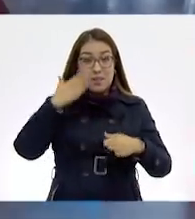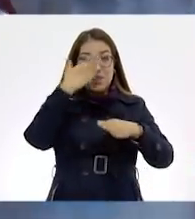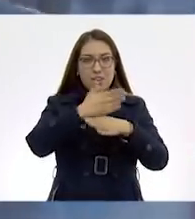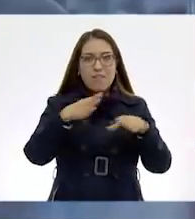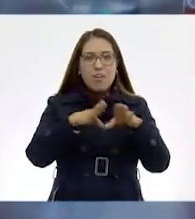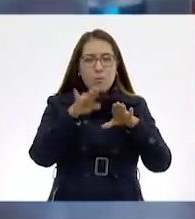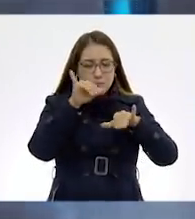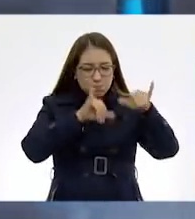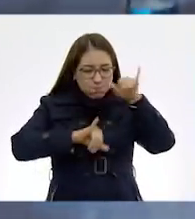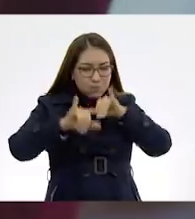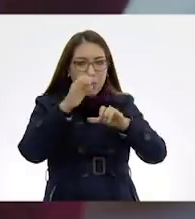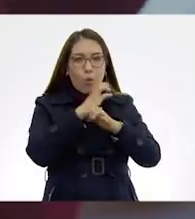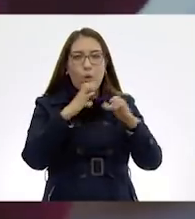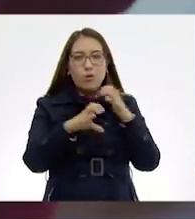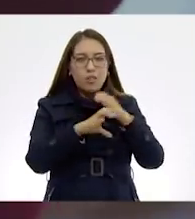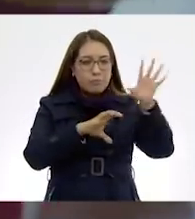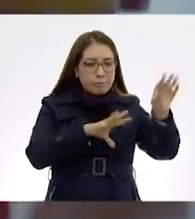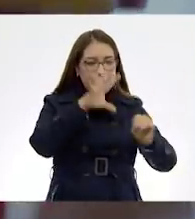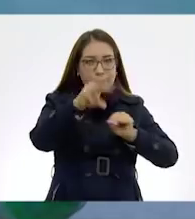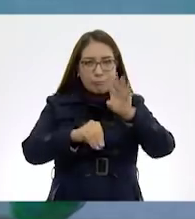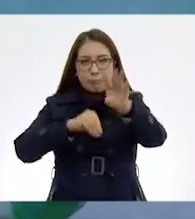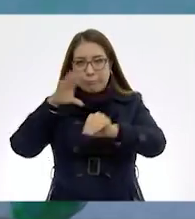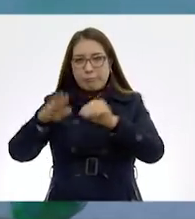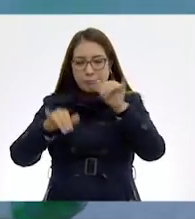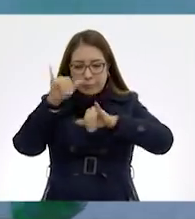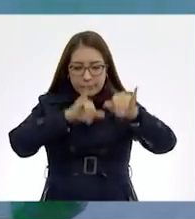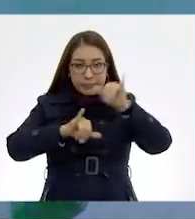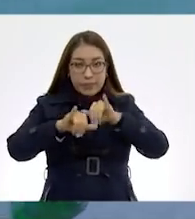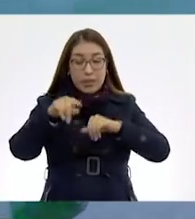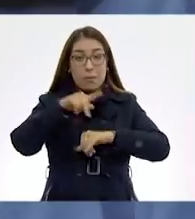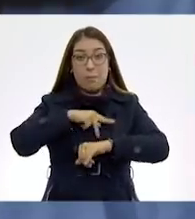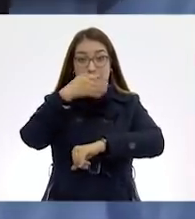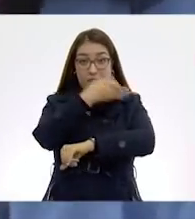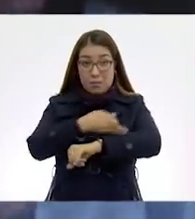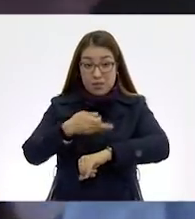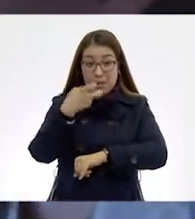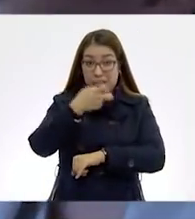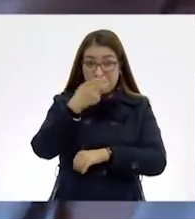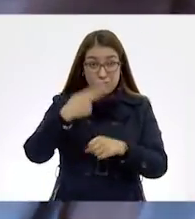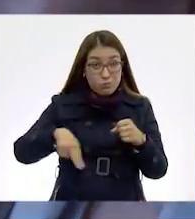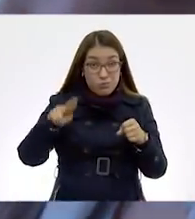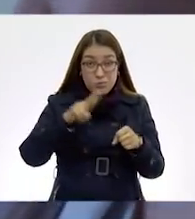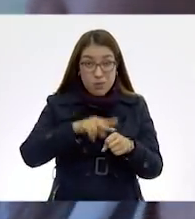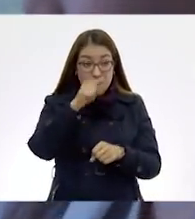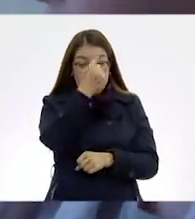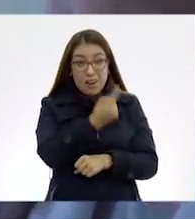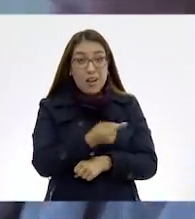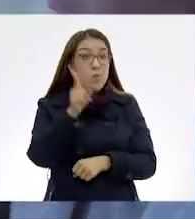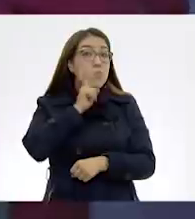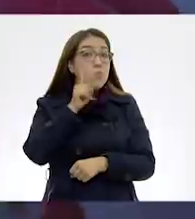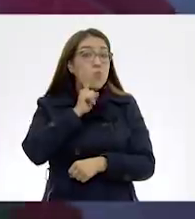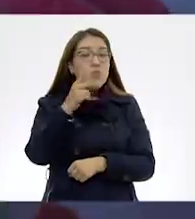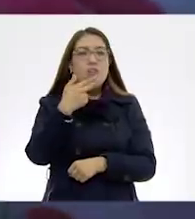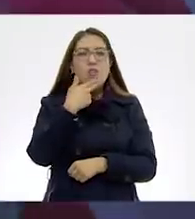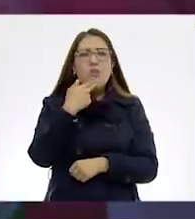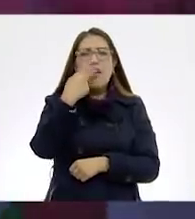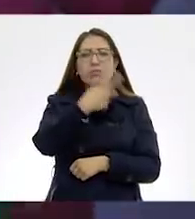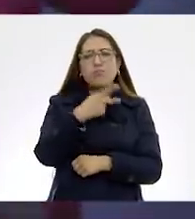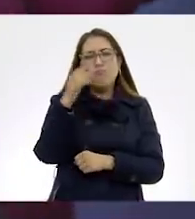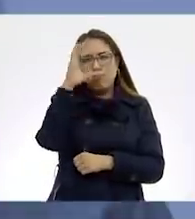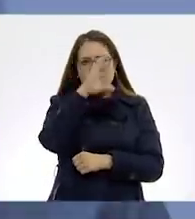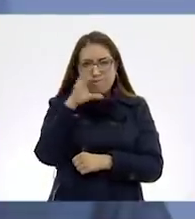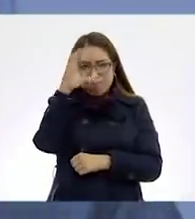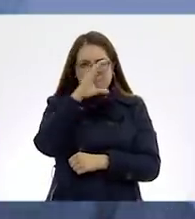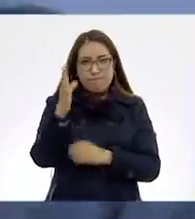explorando todo lo que me encontraba a mi paso. En mi familia no era tan común que alguna mujer estudiara profesionalmente alguna ciencia